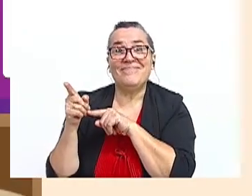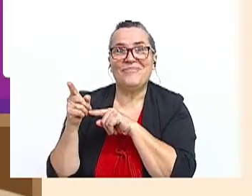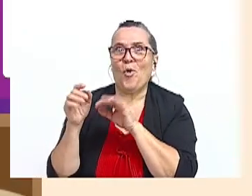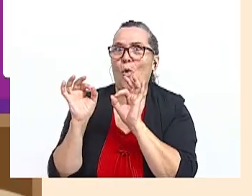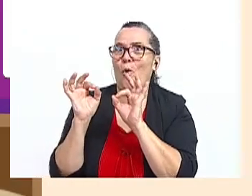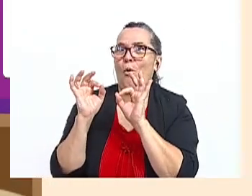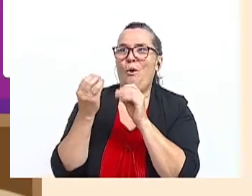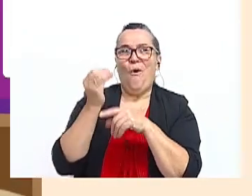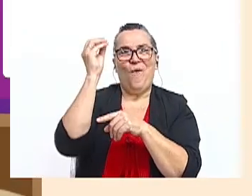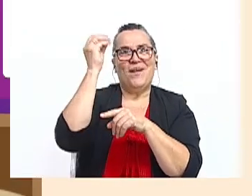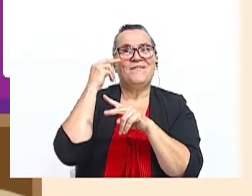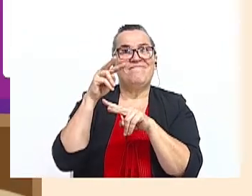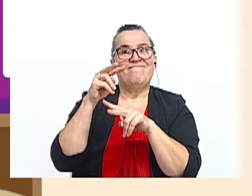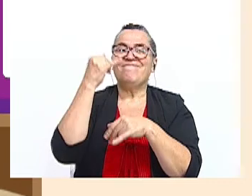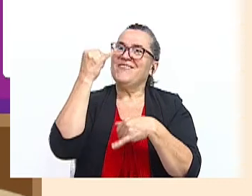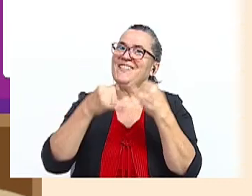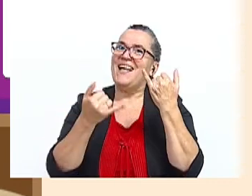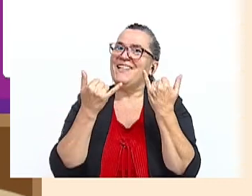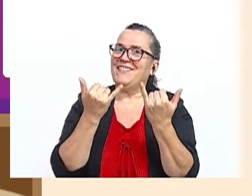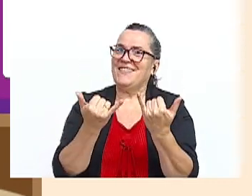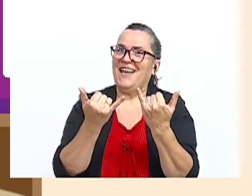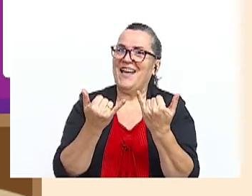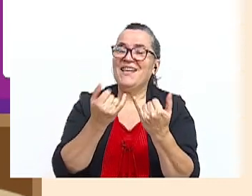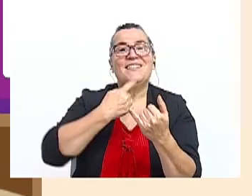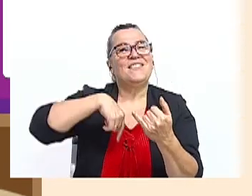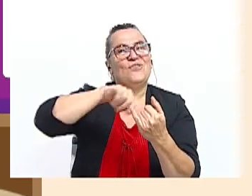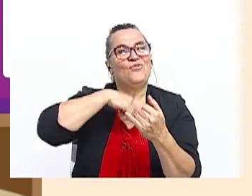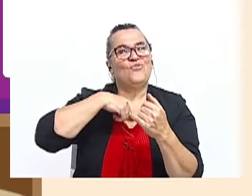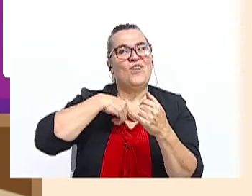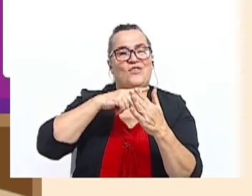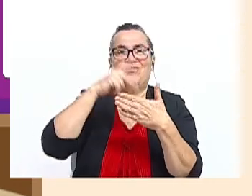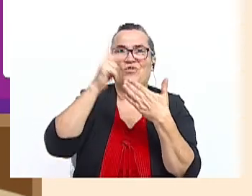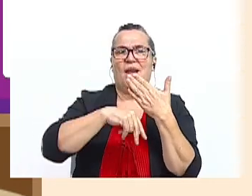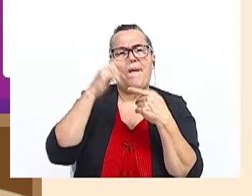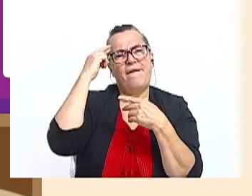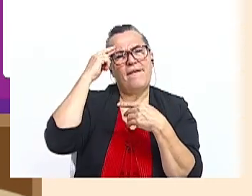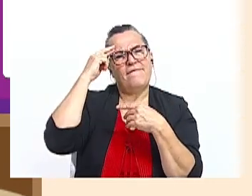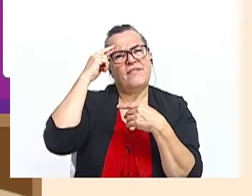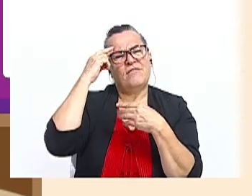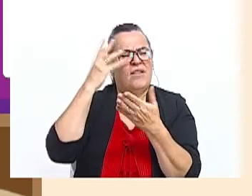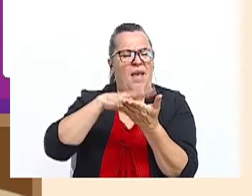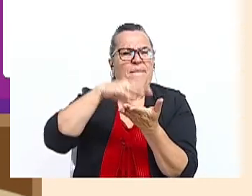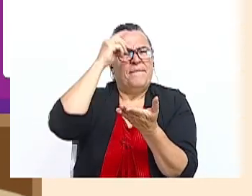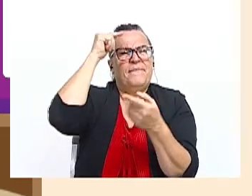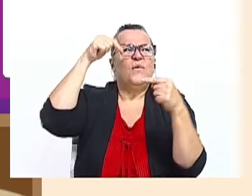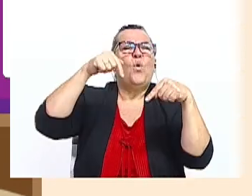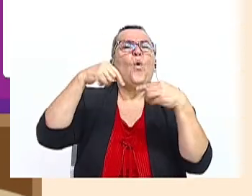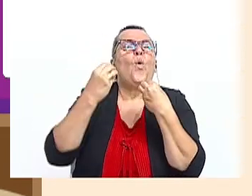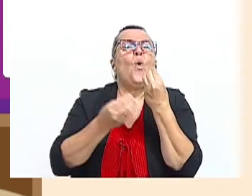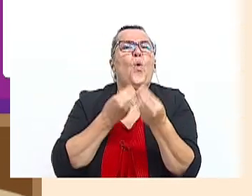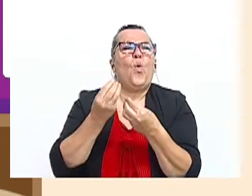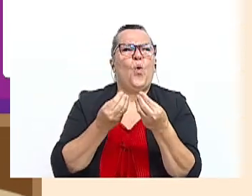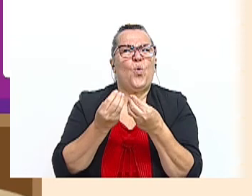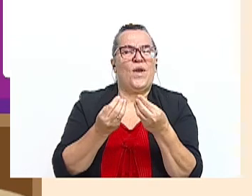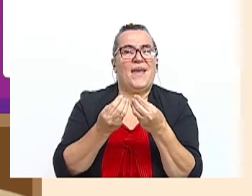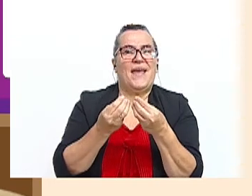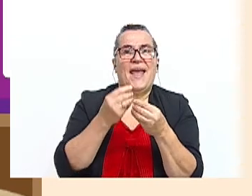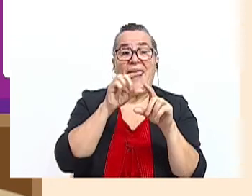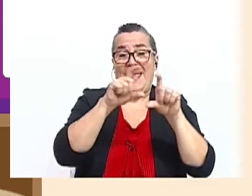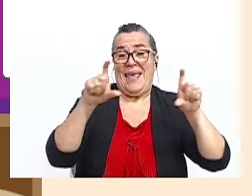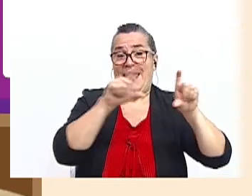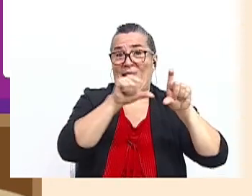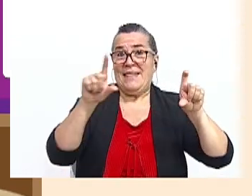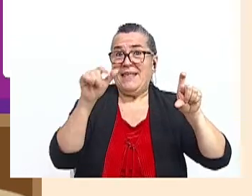Muy bien, jóvenes, hemos llegado al final de nuestro programa. Recordemos reflexionar. ¿Qué aprendimos hoy sobre la tira cómica y analizar